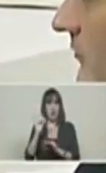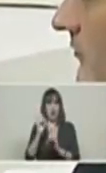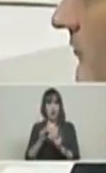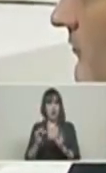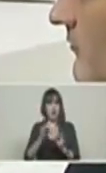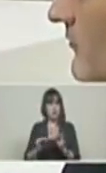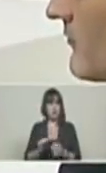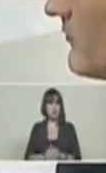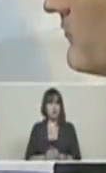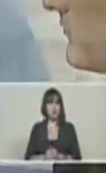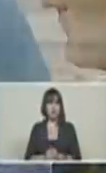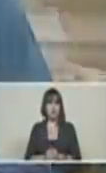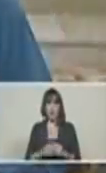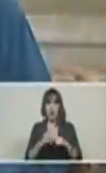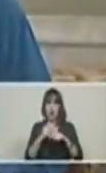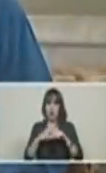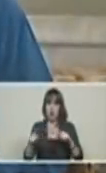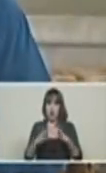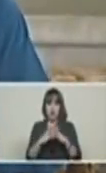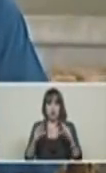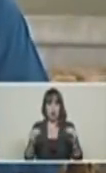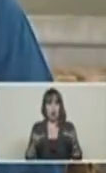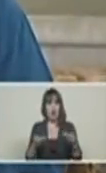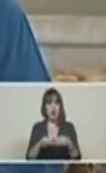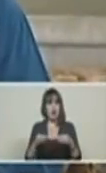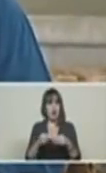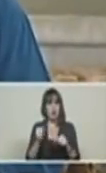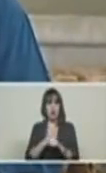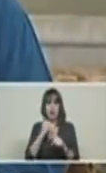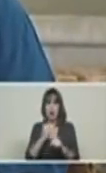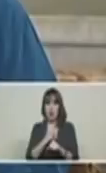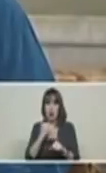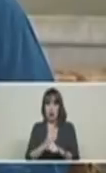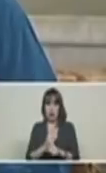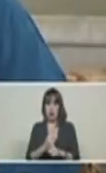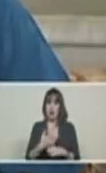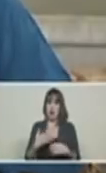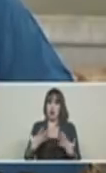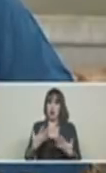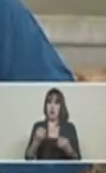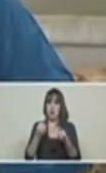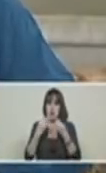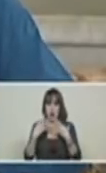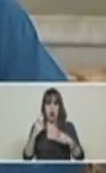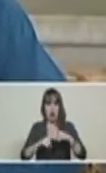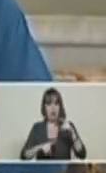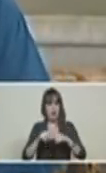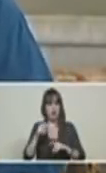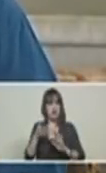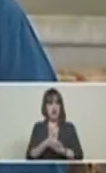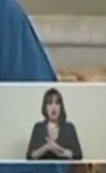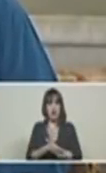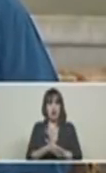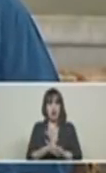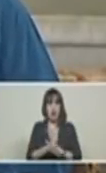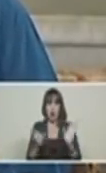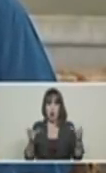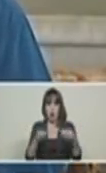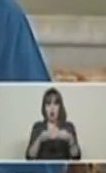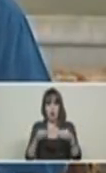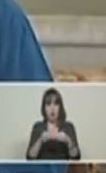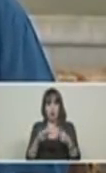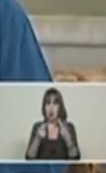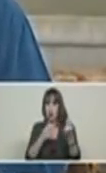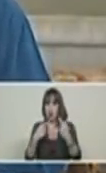trabajo, si alguna virtud ha tenido estos 30 días, es que el equipo económico está articulado,